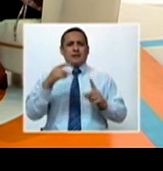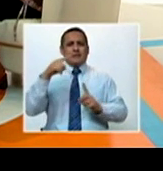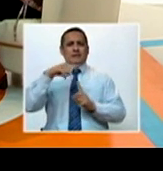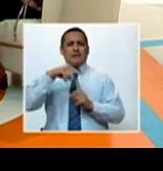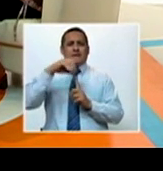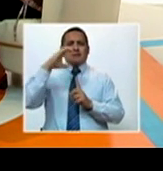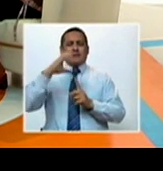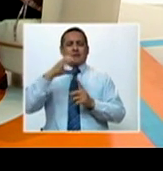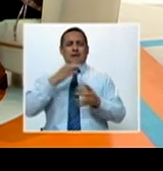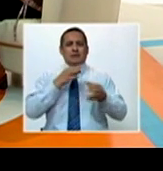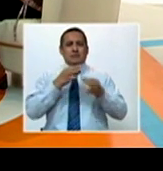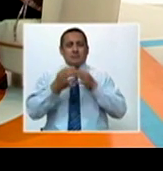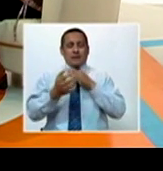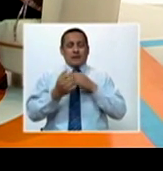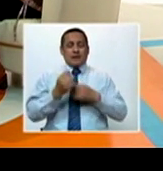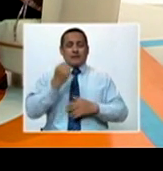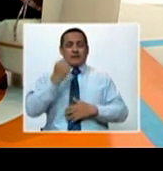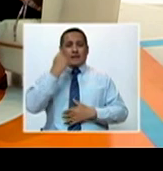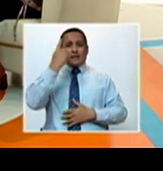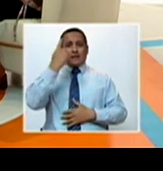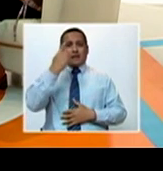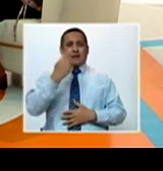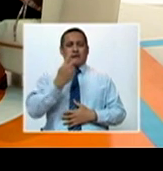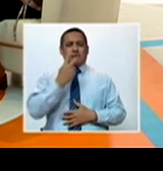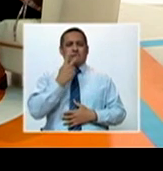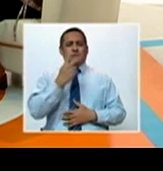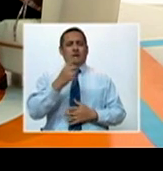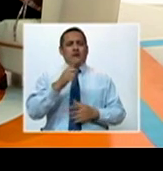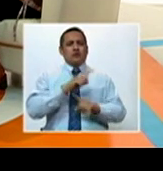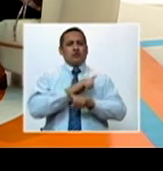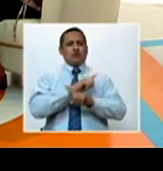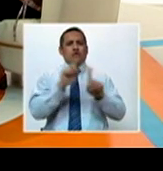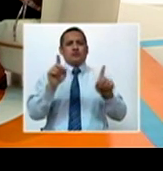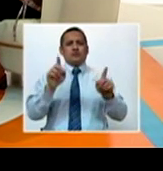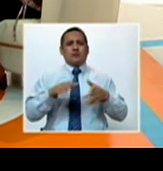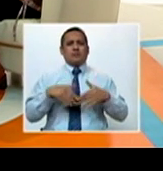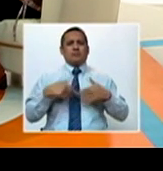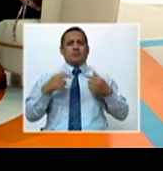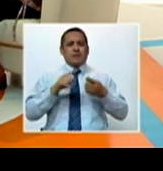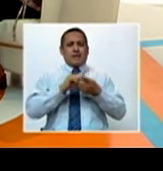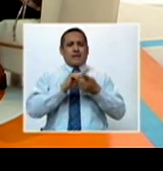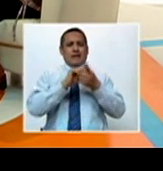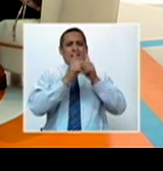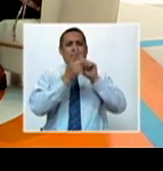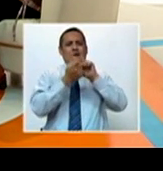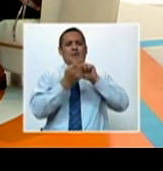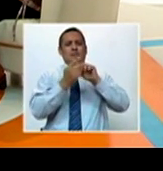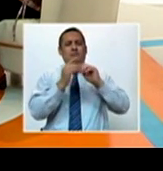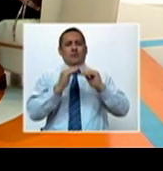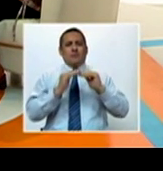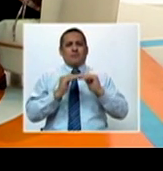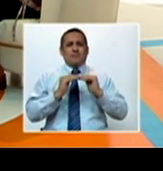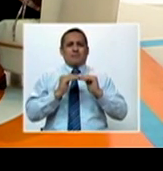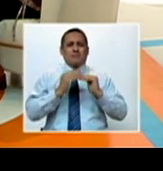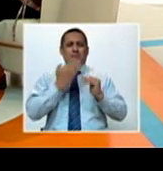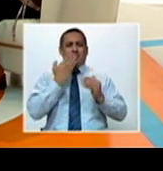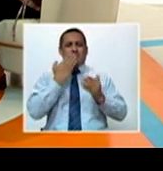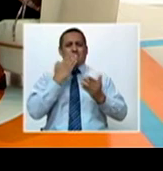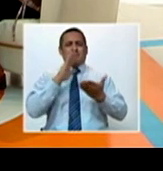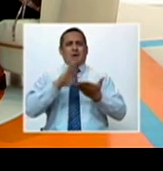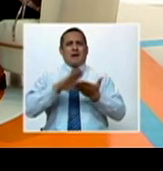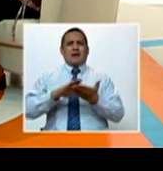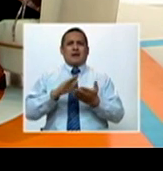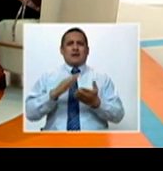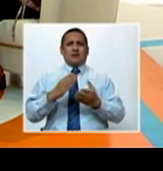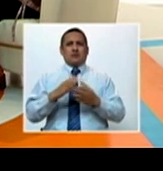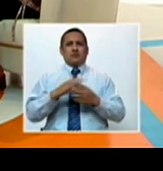el tribunal es entender que no se puede reformar en peor